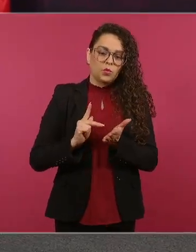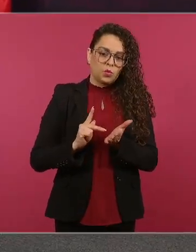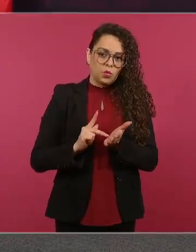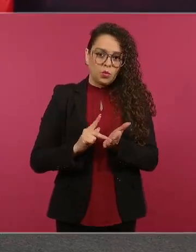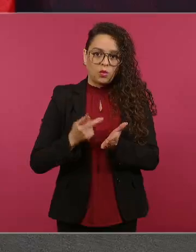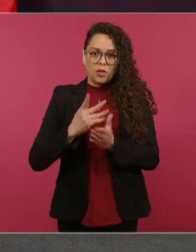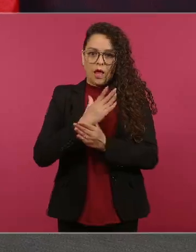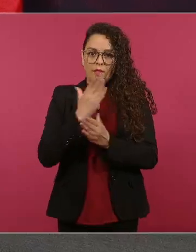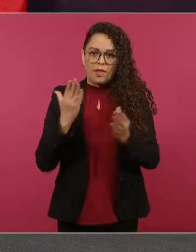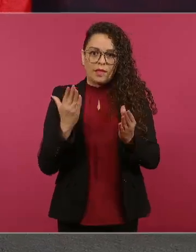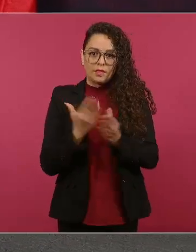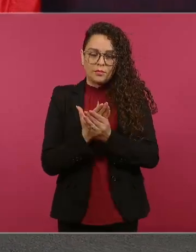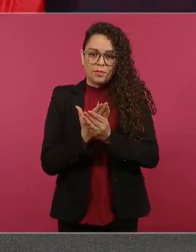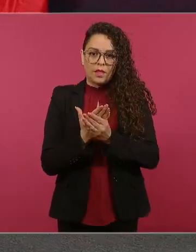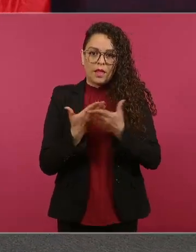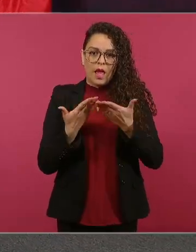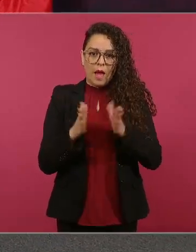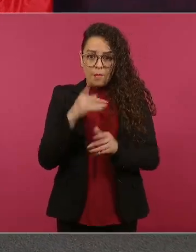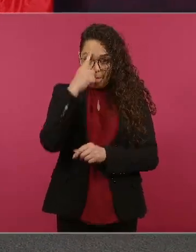expedientes.